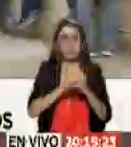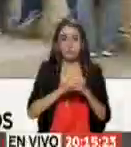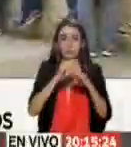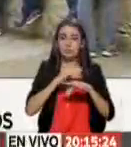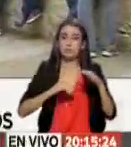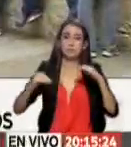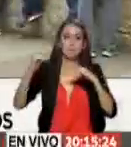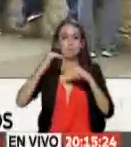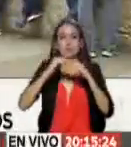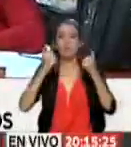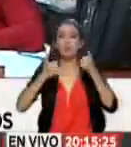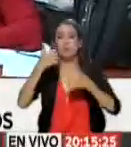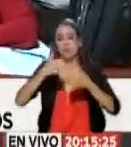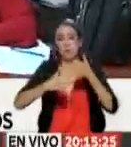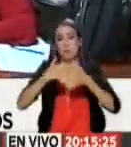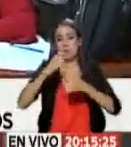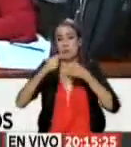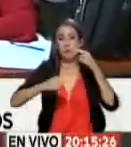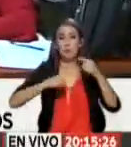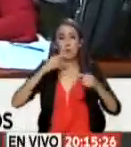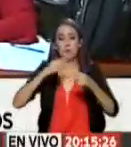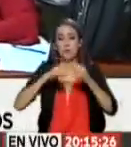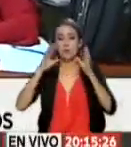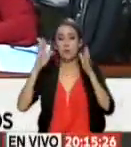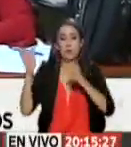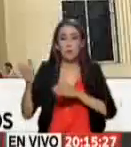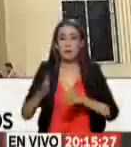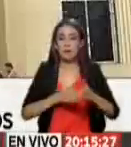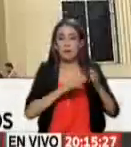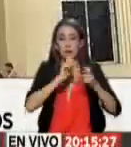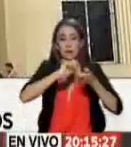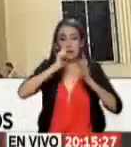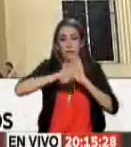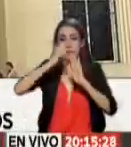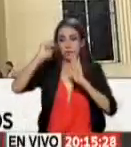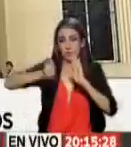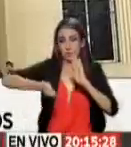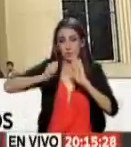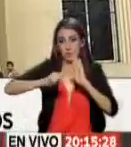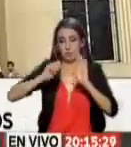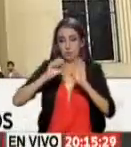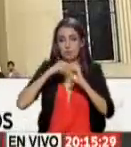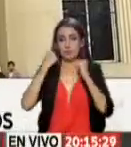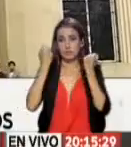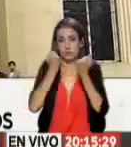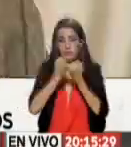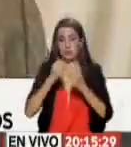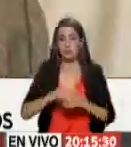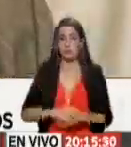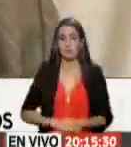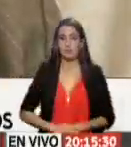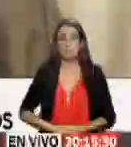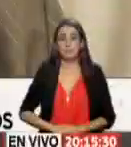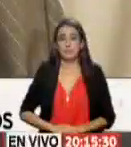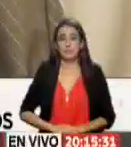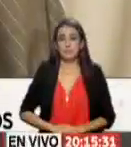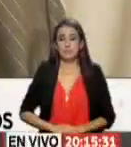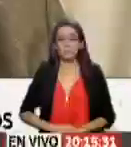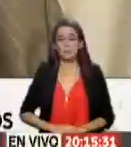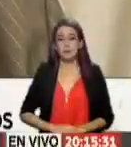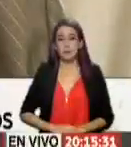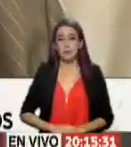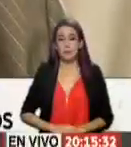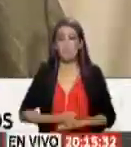mayor problema se concentra en las facultades de jurisprudencia y ciencias sociales. Existían represados